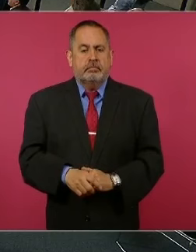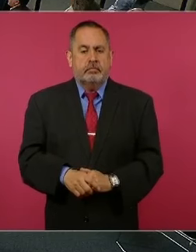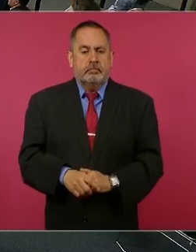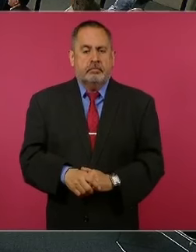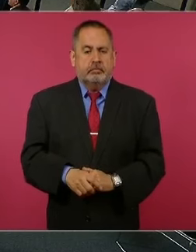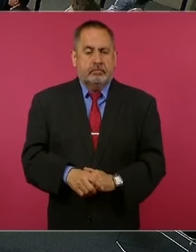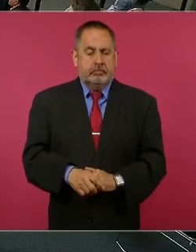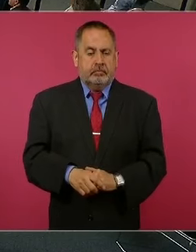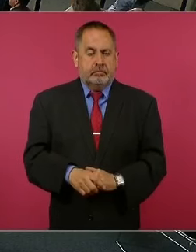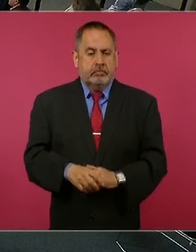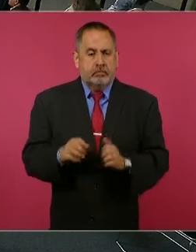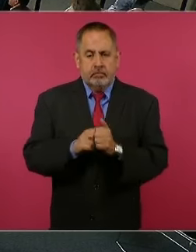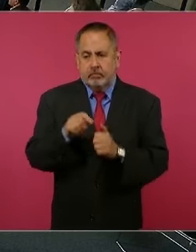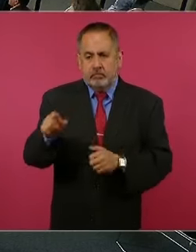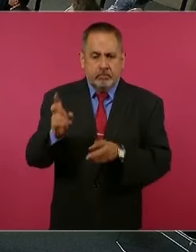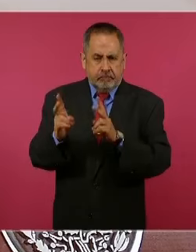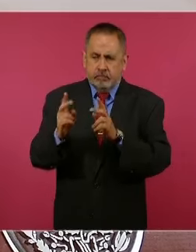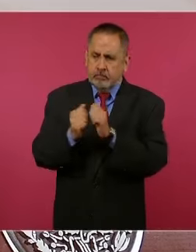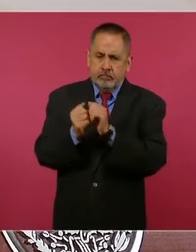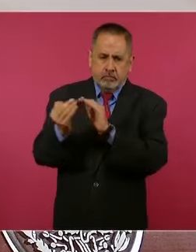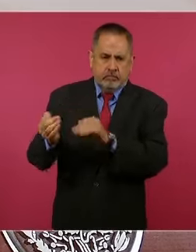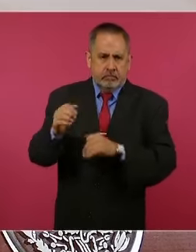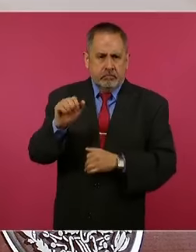este con adelfo